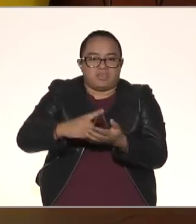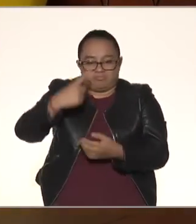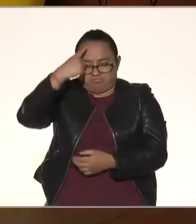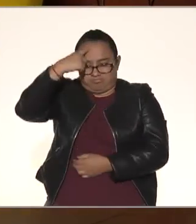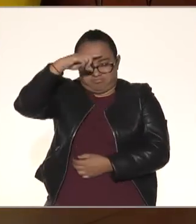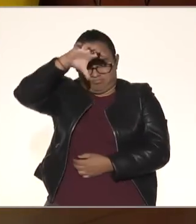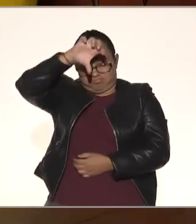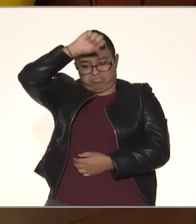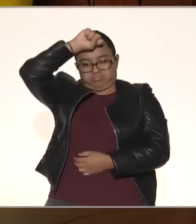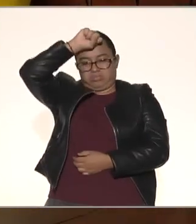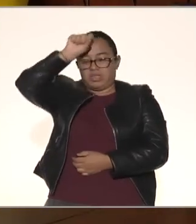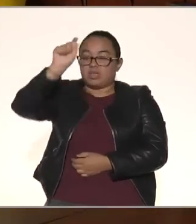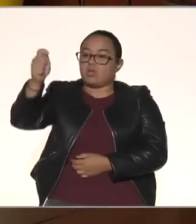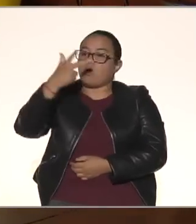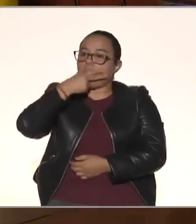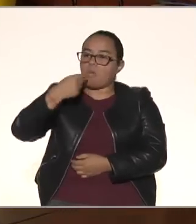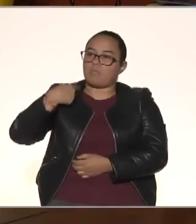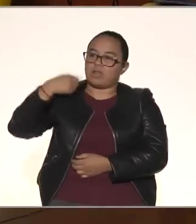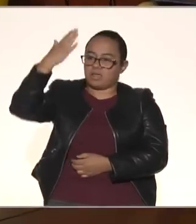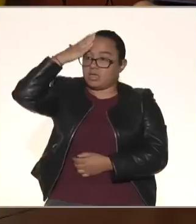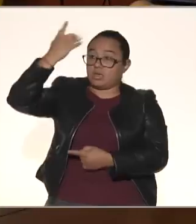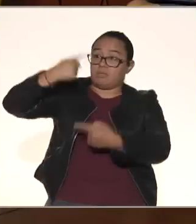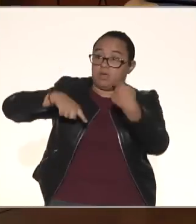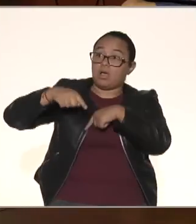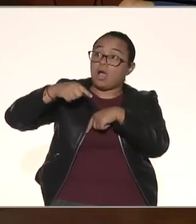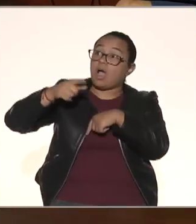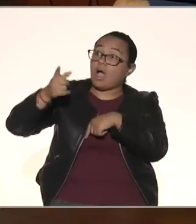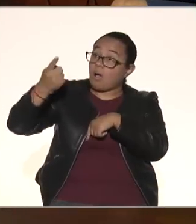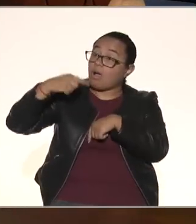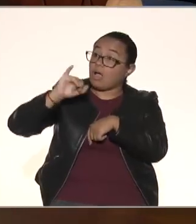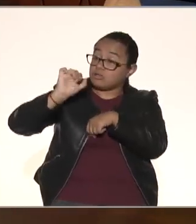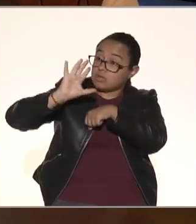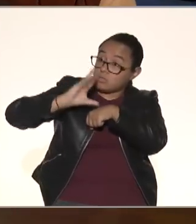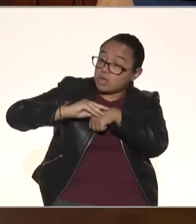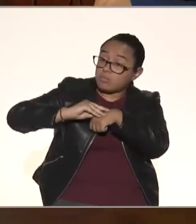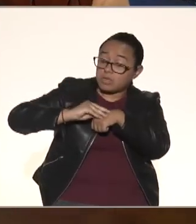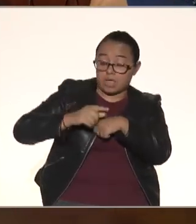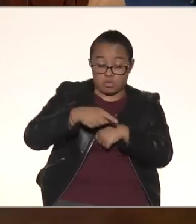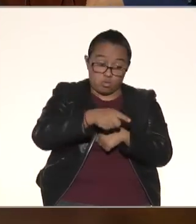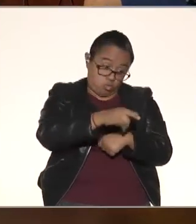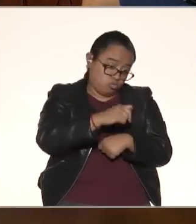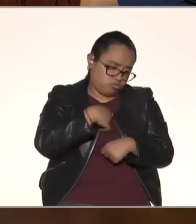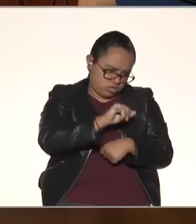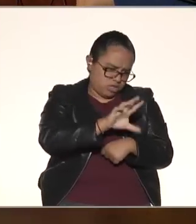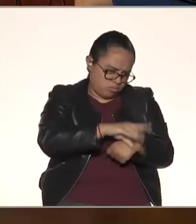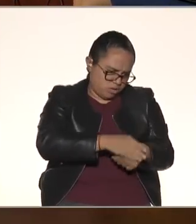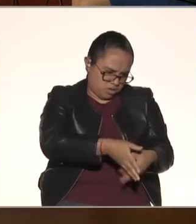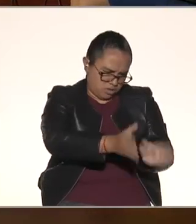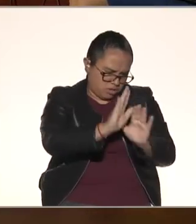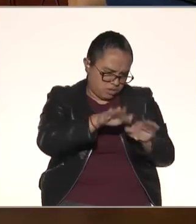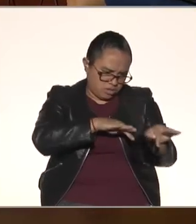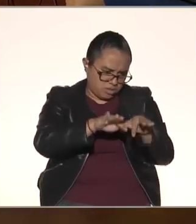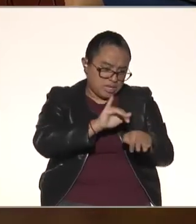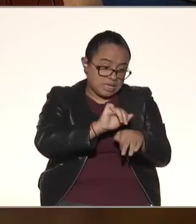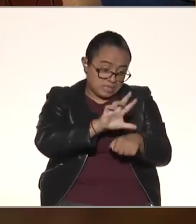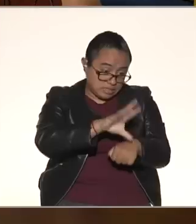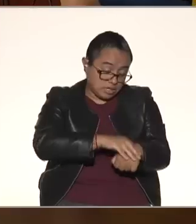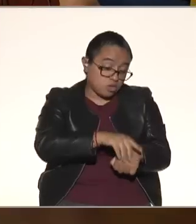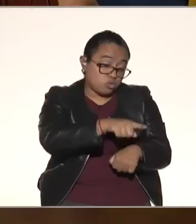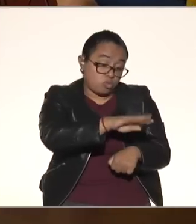del patriarcado, del patriarcado, y entonces te dicen, no, pues sí, te estoy dejando trabajar, te estoy dejando realizarte,